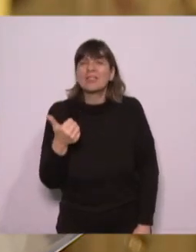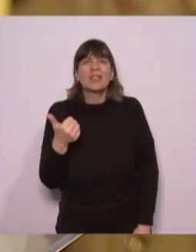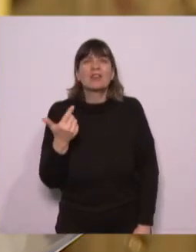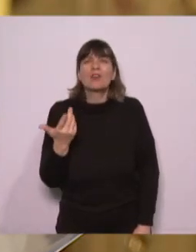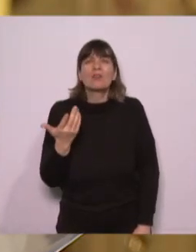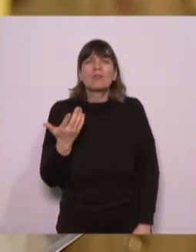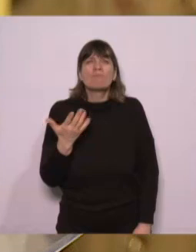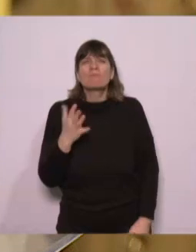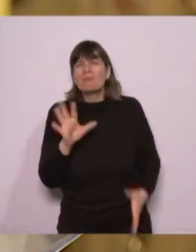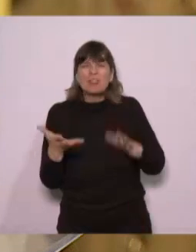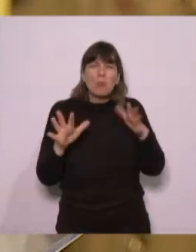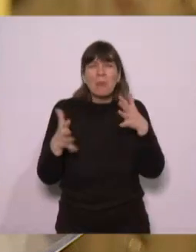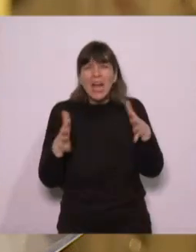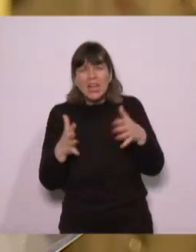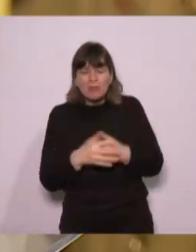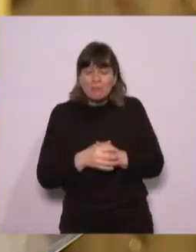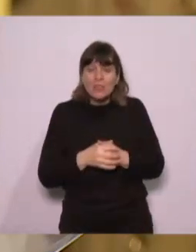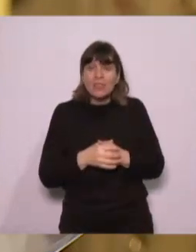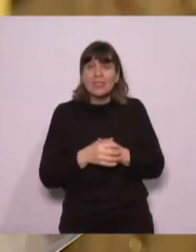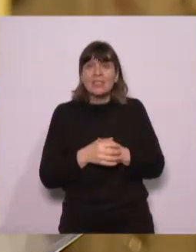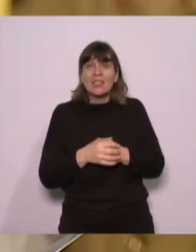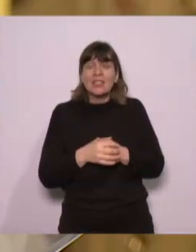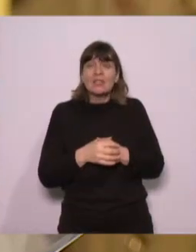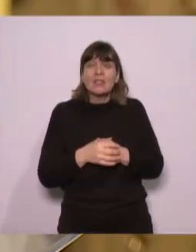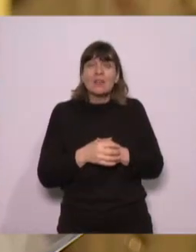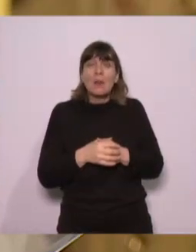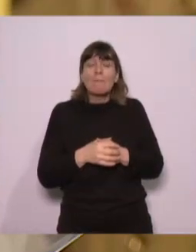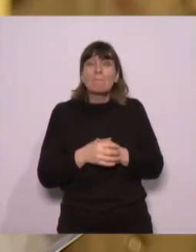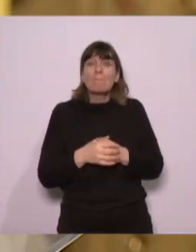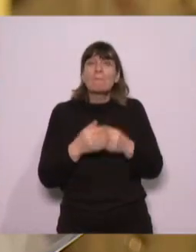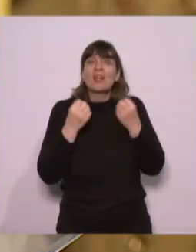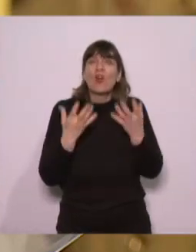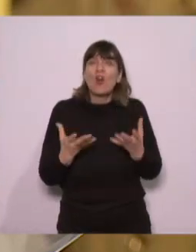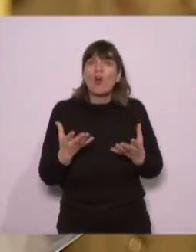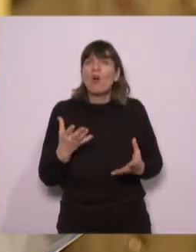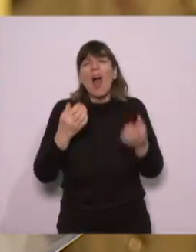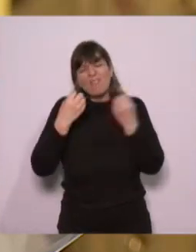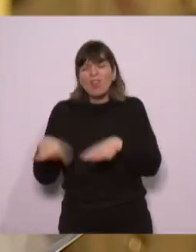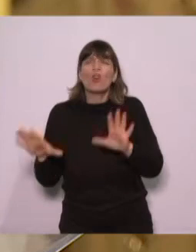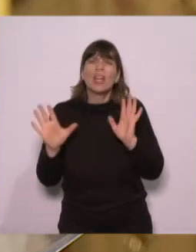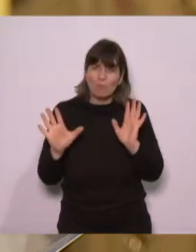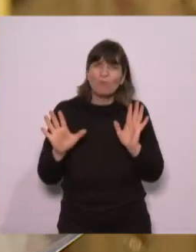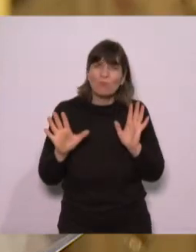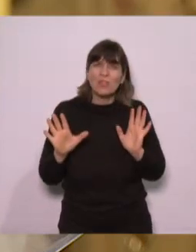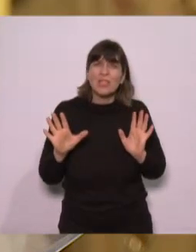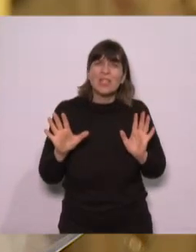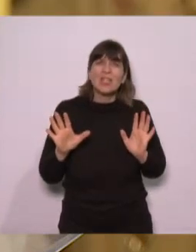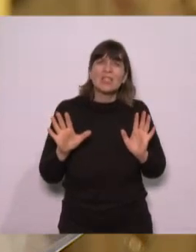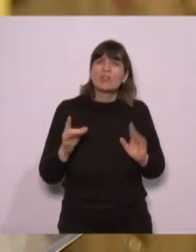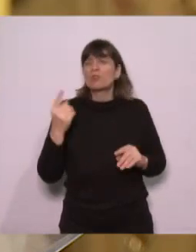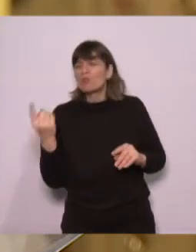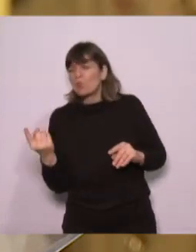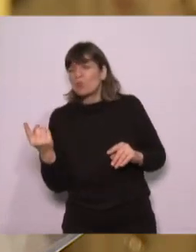lo hace un mediocremente, lo haría mejor si lo charlase, fácilmente lo abandona, y entonces tanto